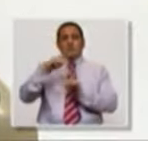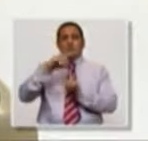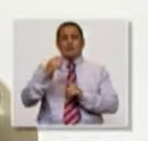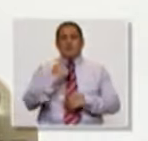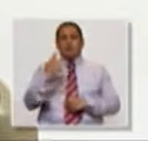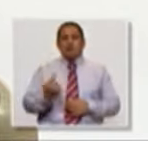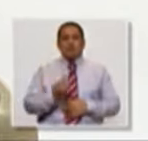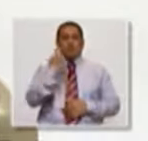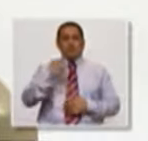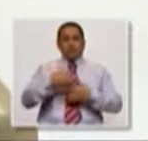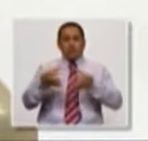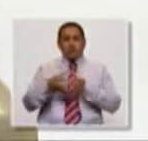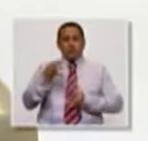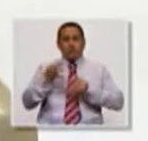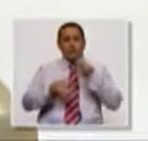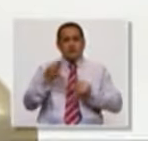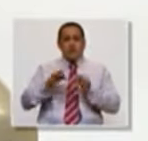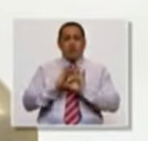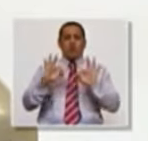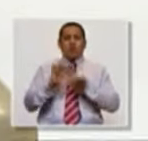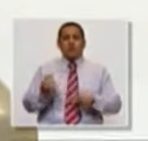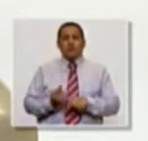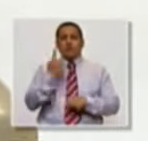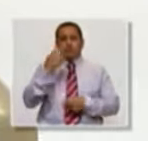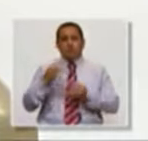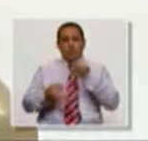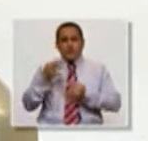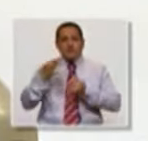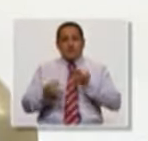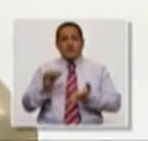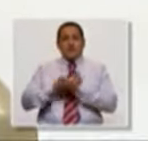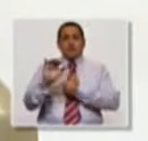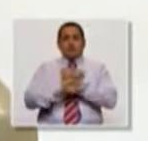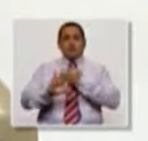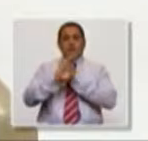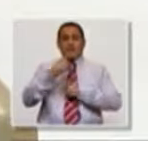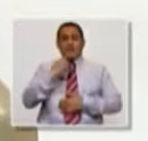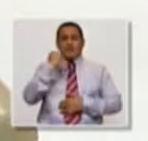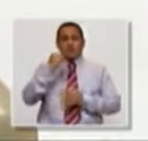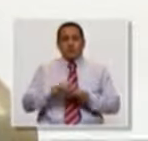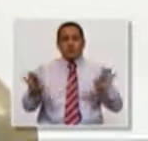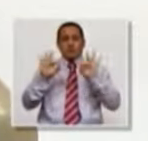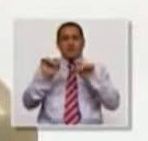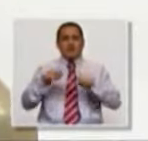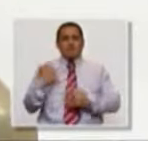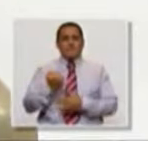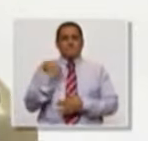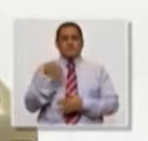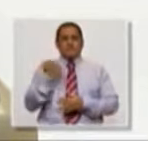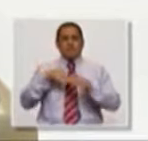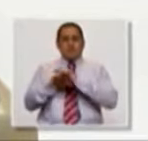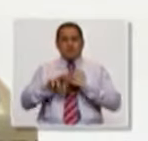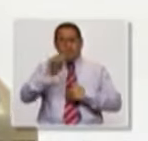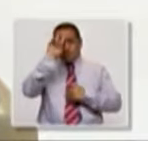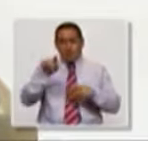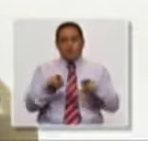el único organismo o la única entidad judicial que protege derechos fundamentales, esto sería imposible en un país como el